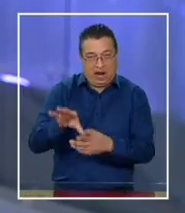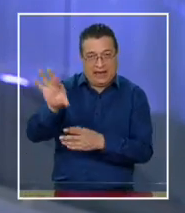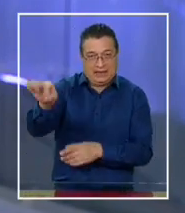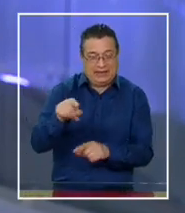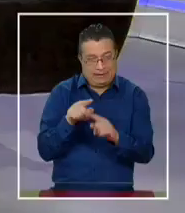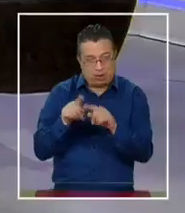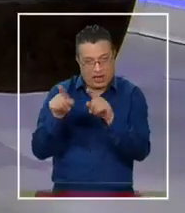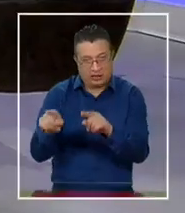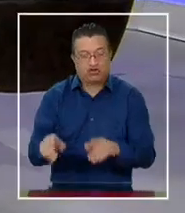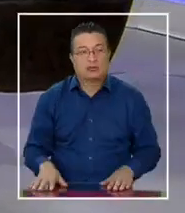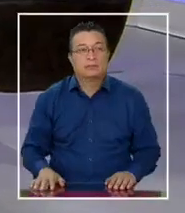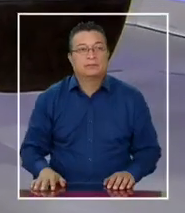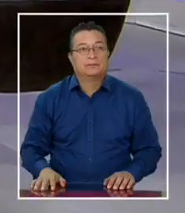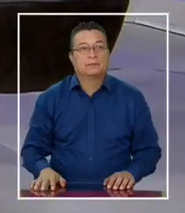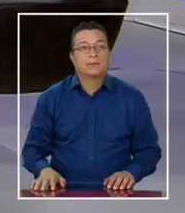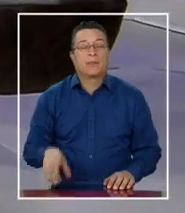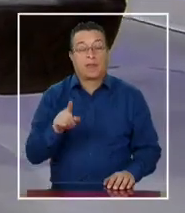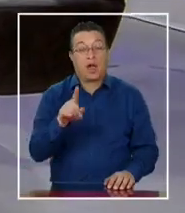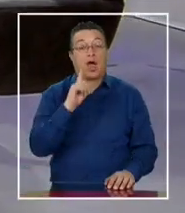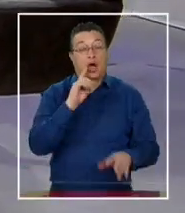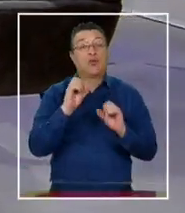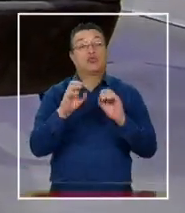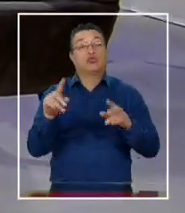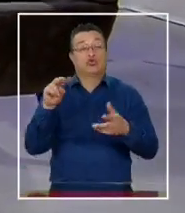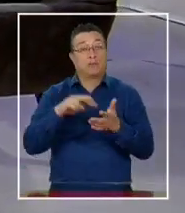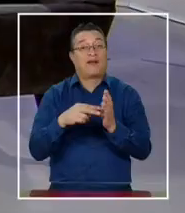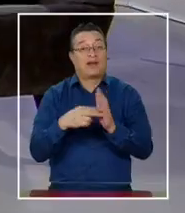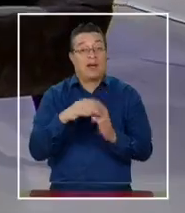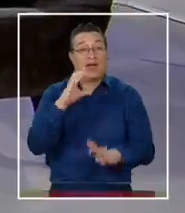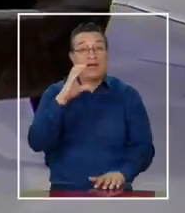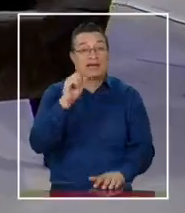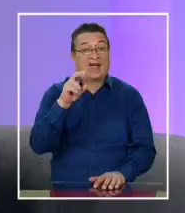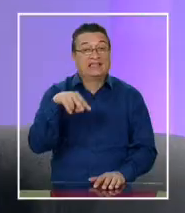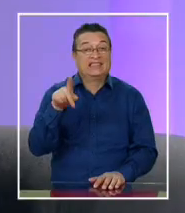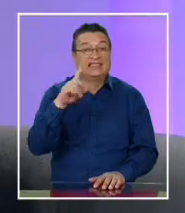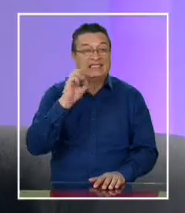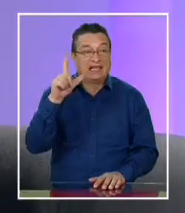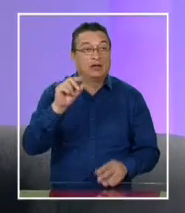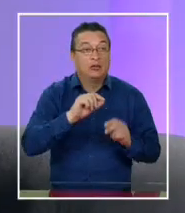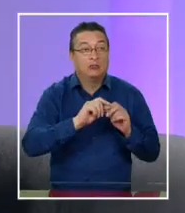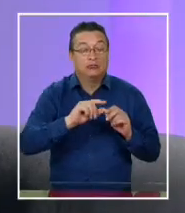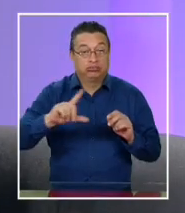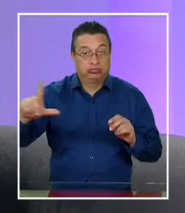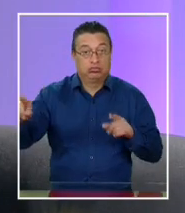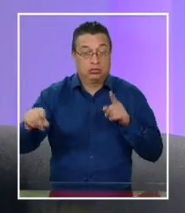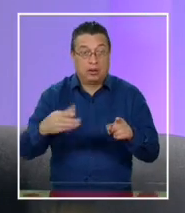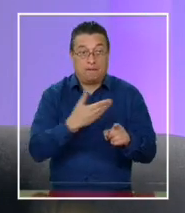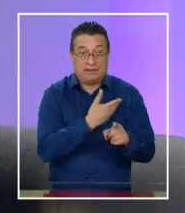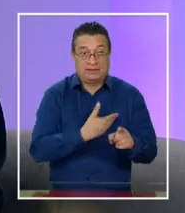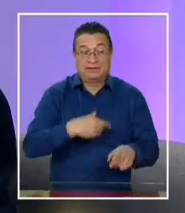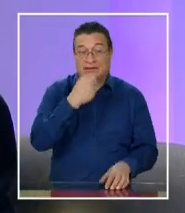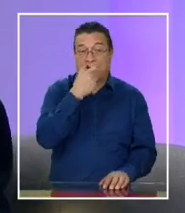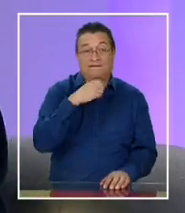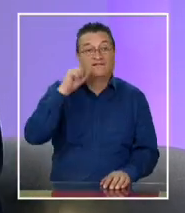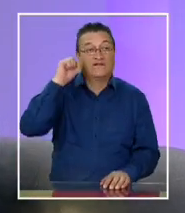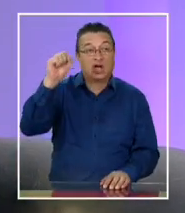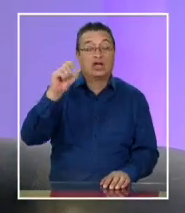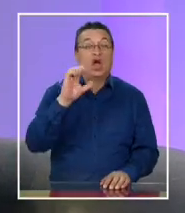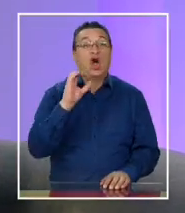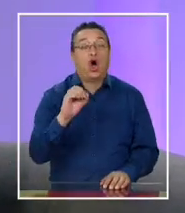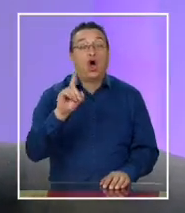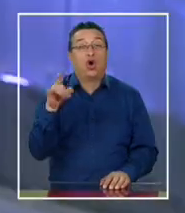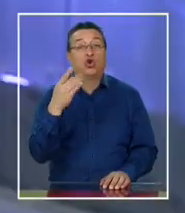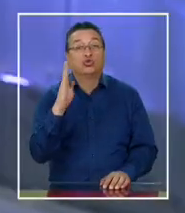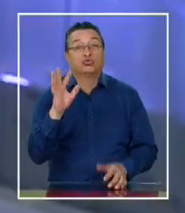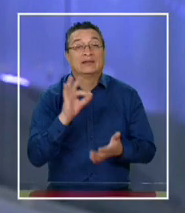lógica ahora mucho de los problemas que hubo cancillería si uno Busca el origen está en el propio presidente borich o en el